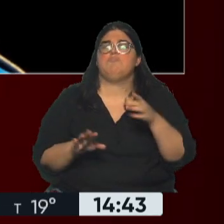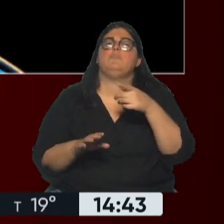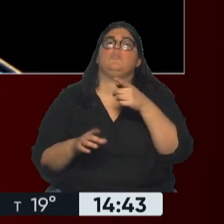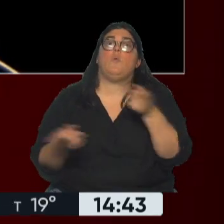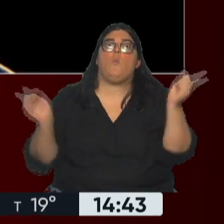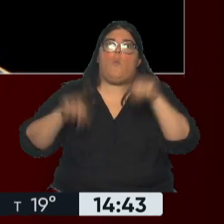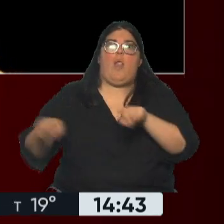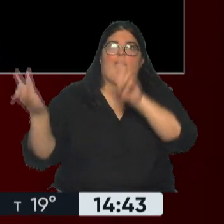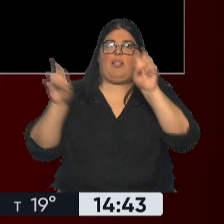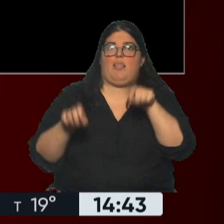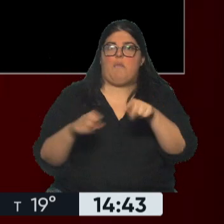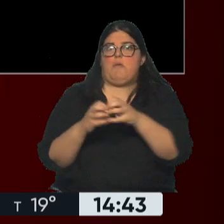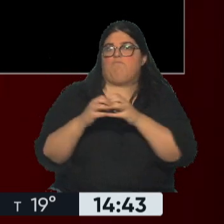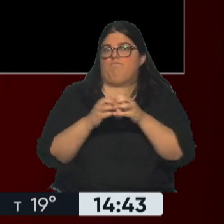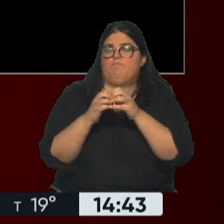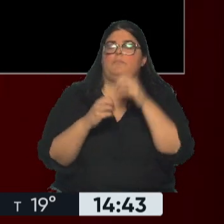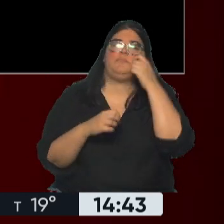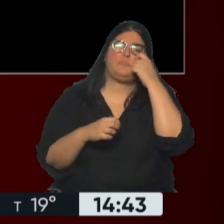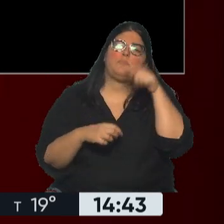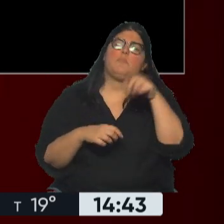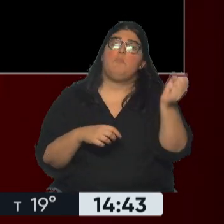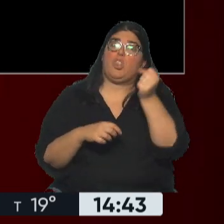eje, y es muy importante que